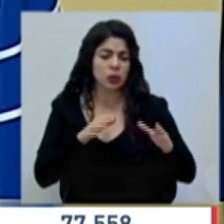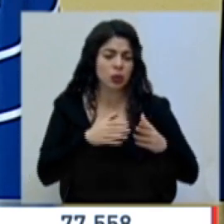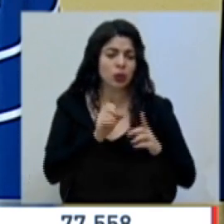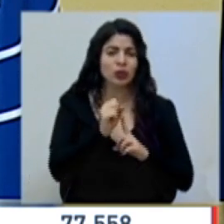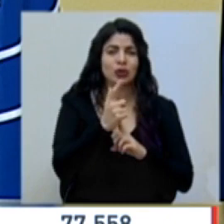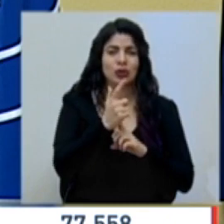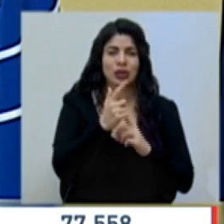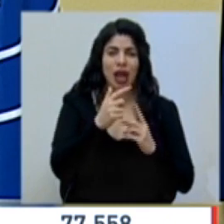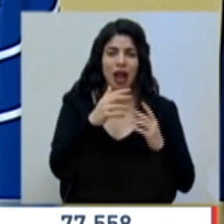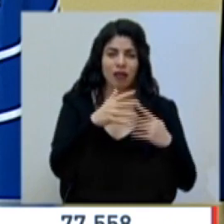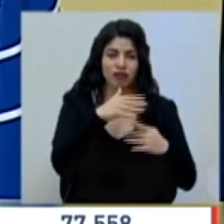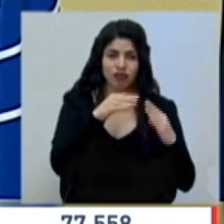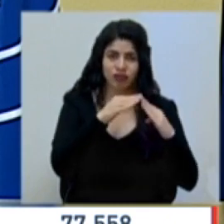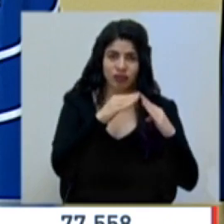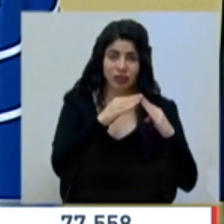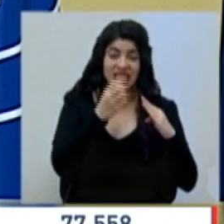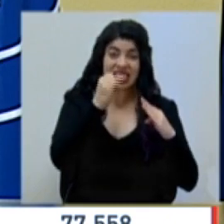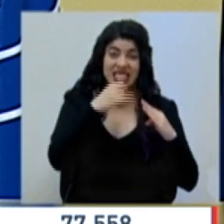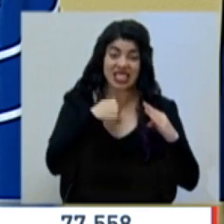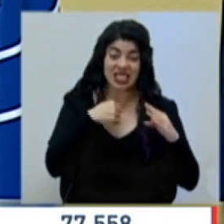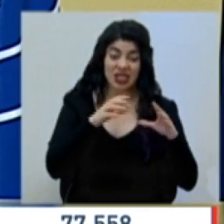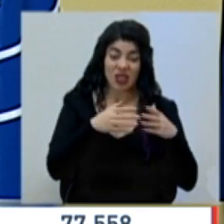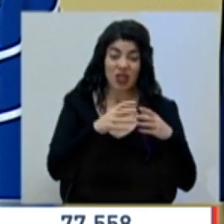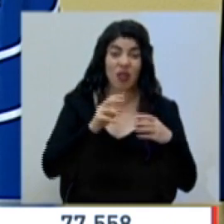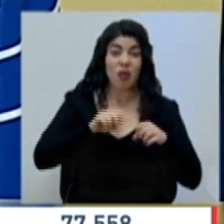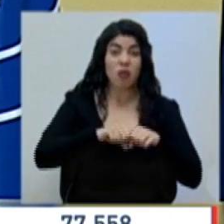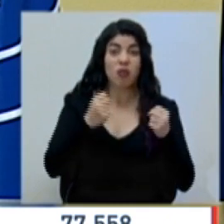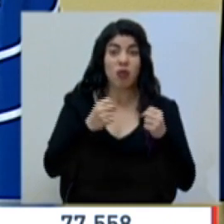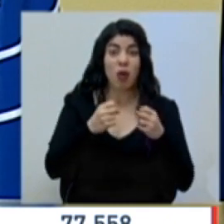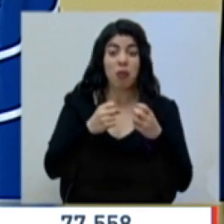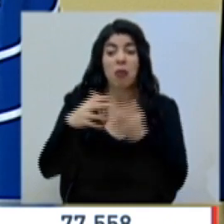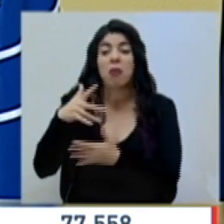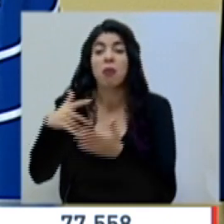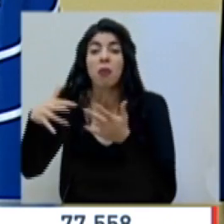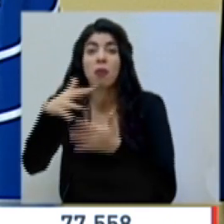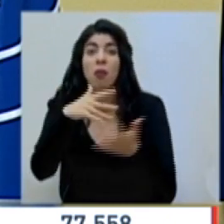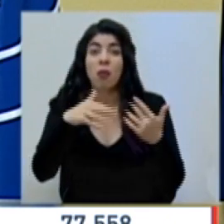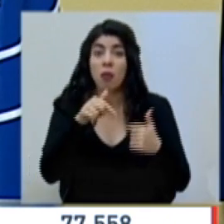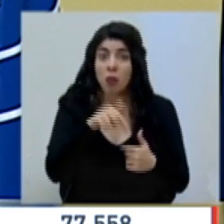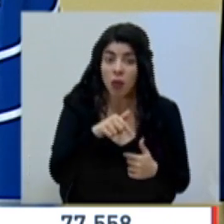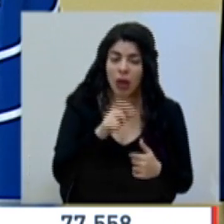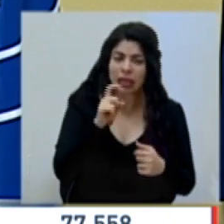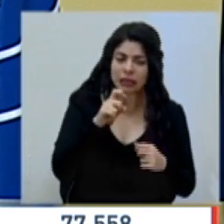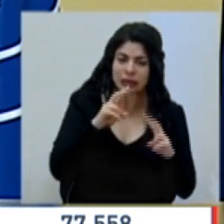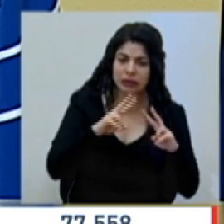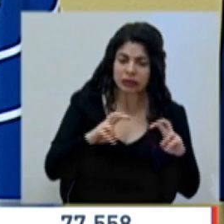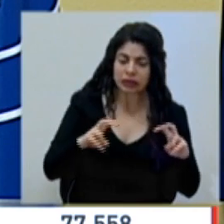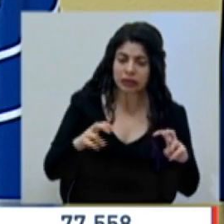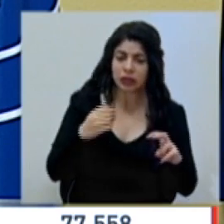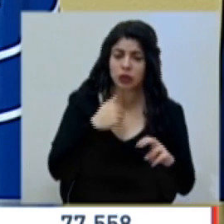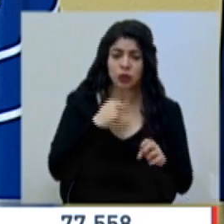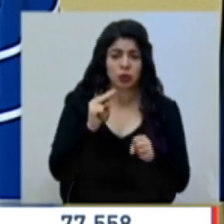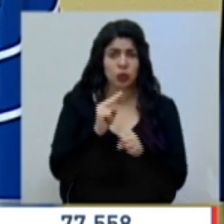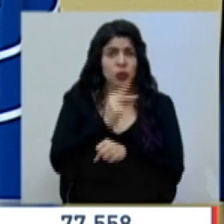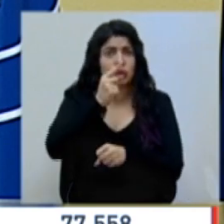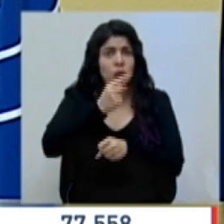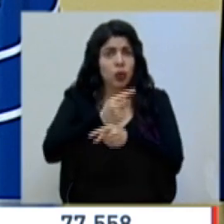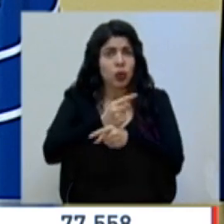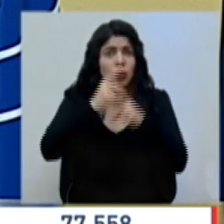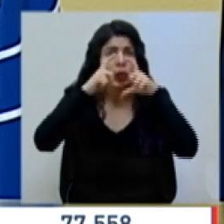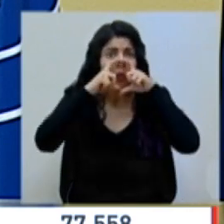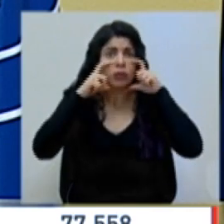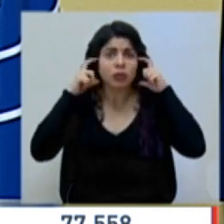sociales, si estamos rompiendo las burbujas sociales, si estamos cumpliendo el uso adecuado de la mascarilla,